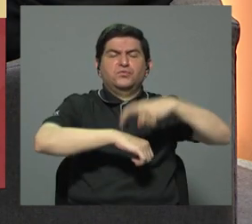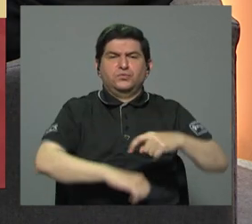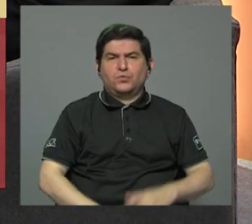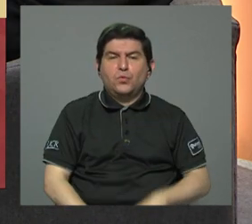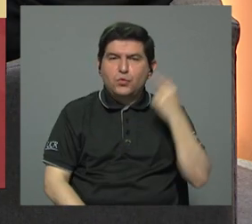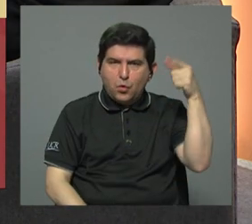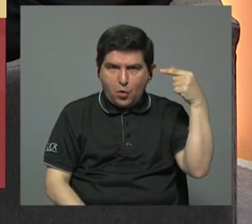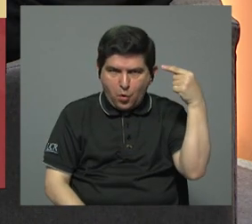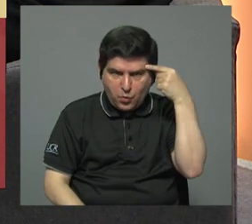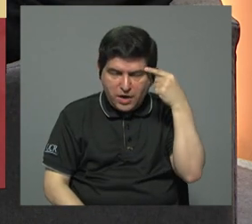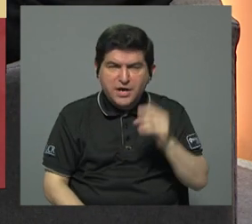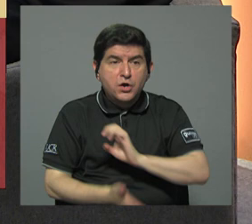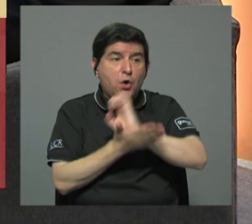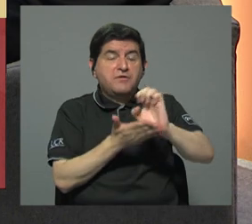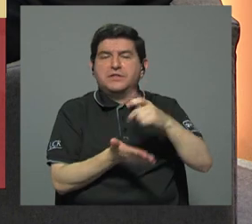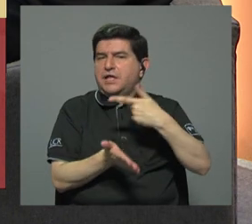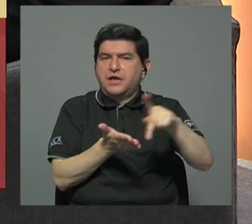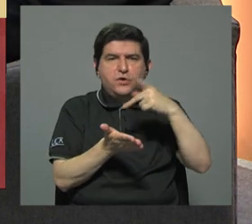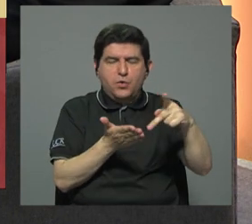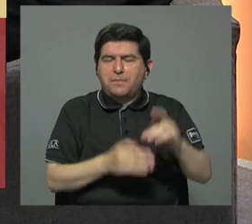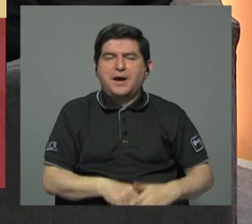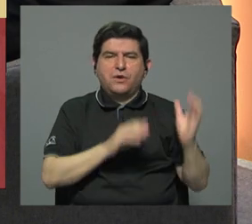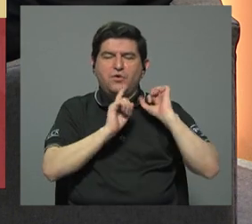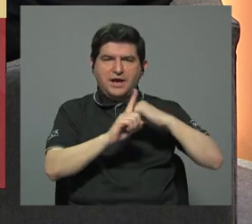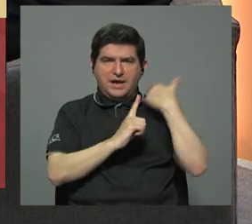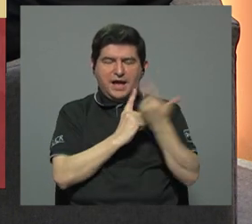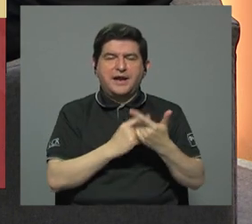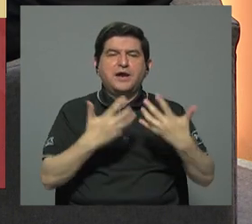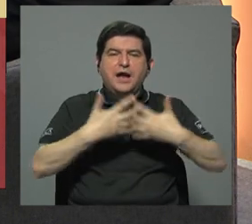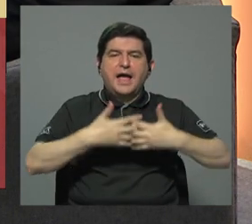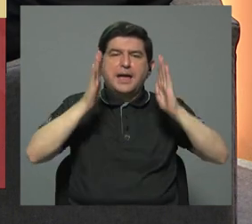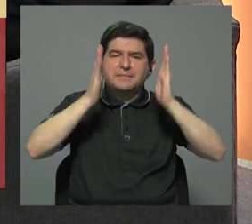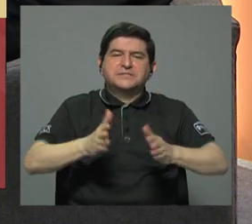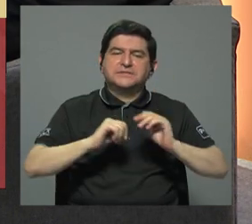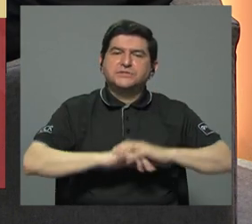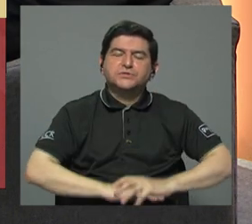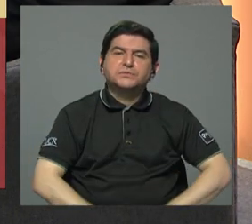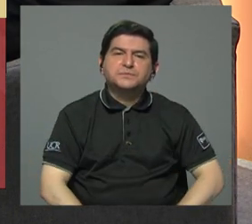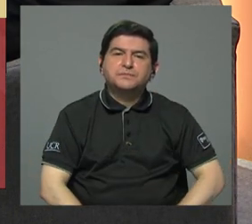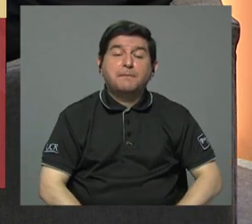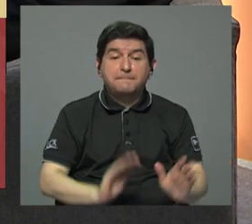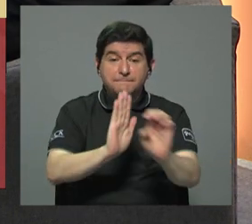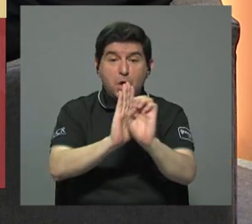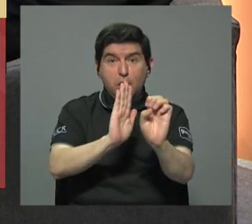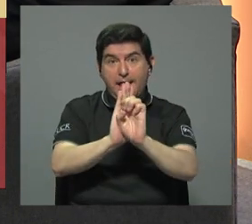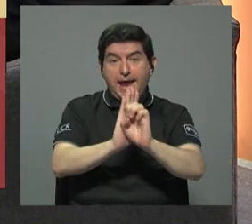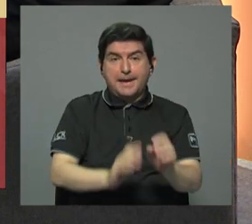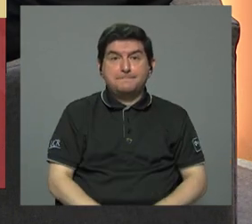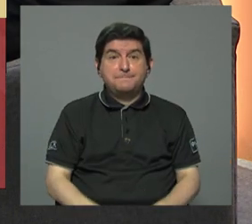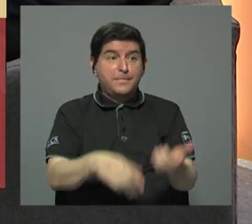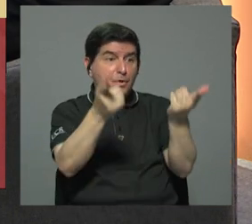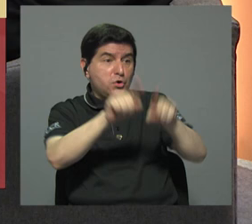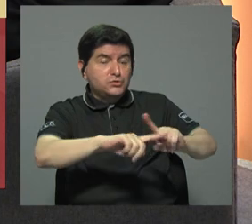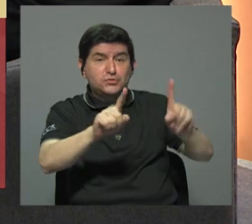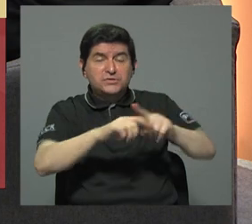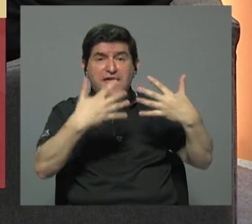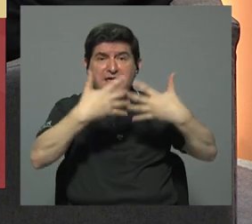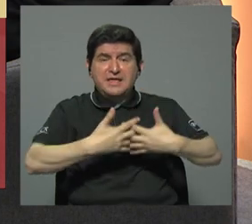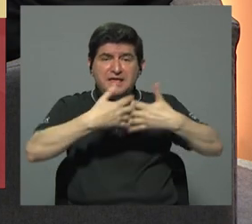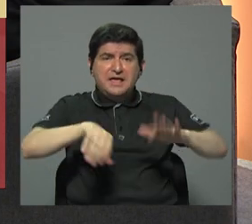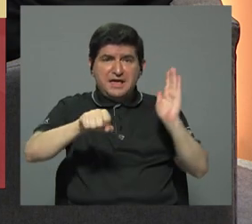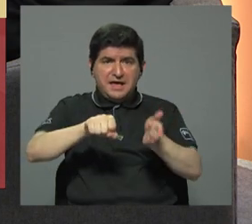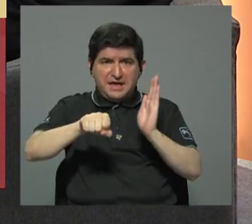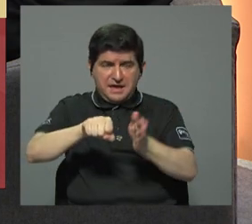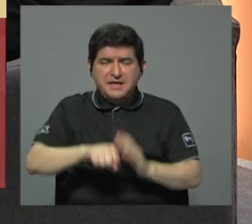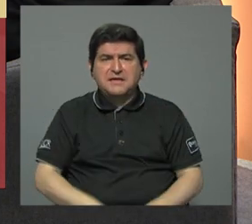en un futuro gobierno para evitar el no pago de cargas sociales de parte del empresariado? Por ejemplo, como sucede en muchas piñeras donde las